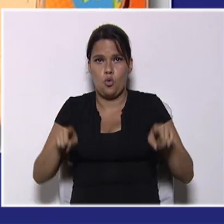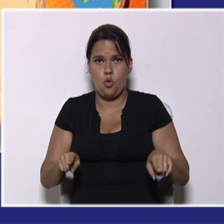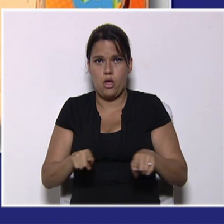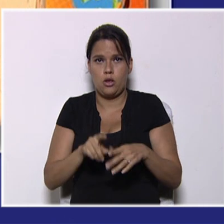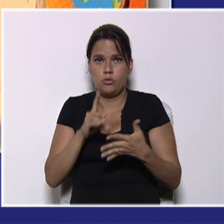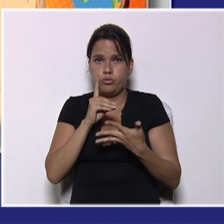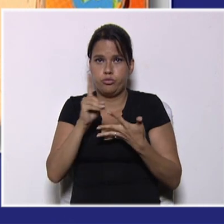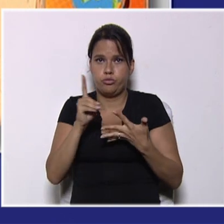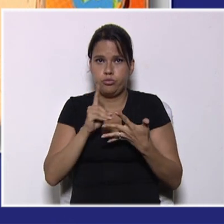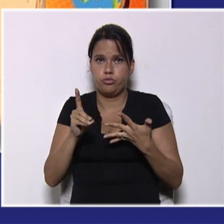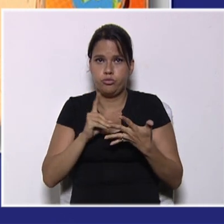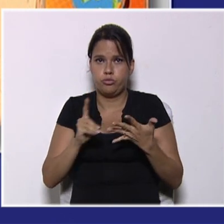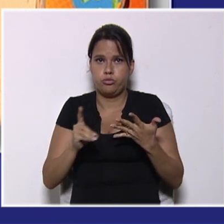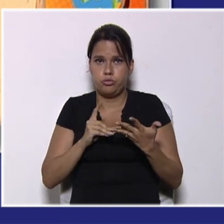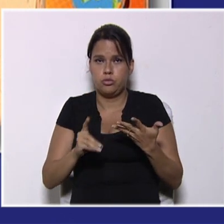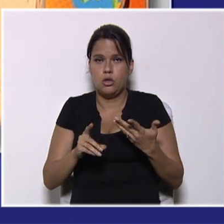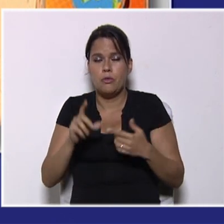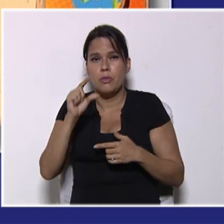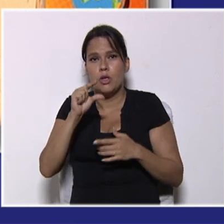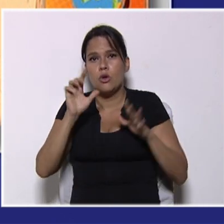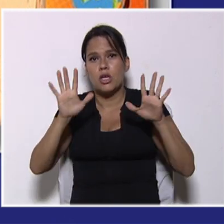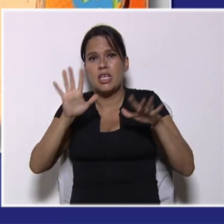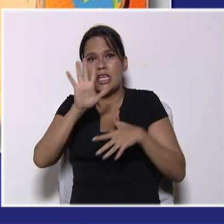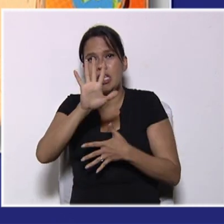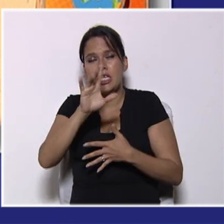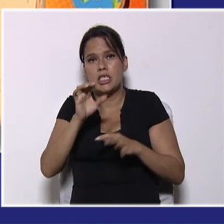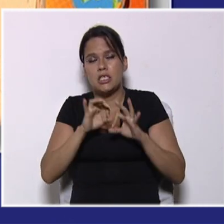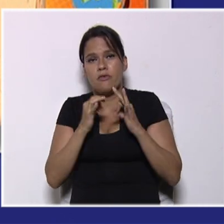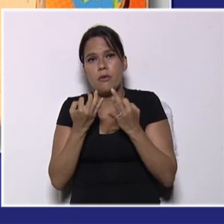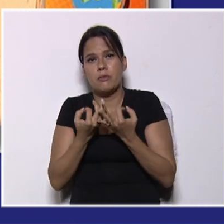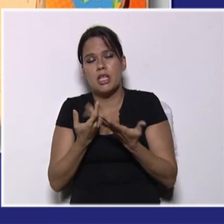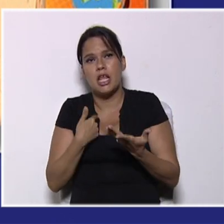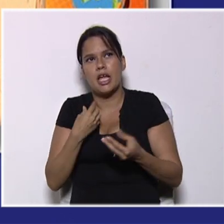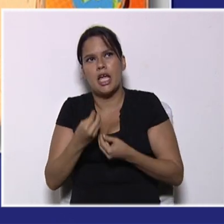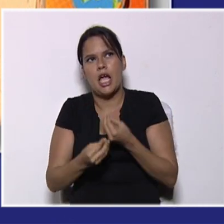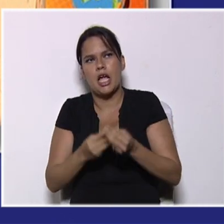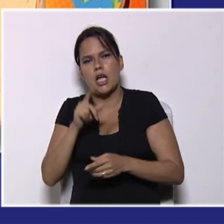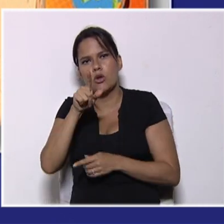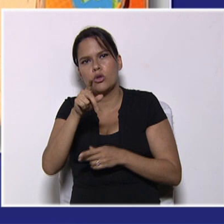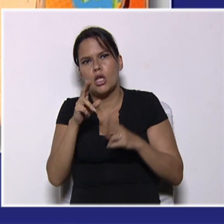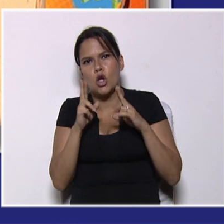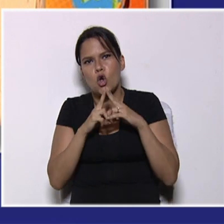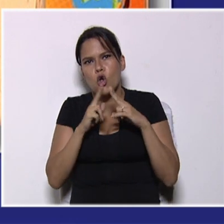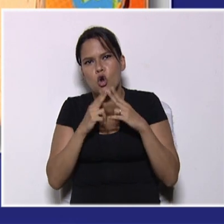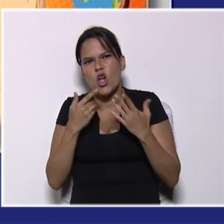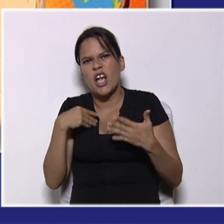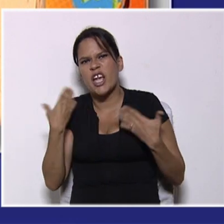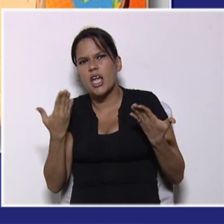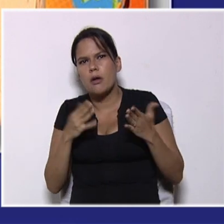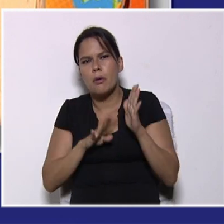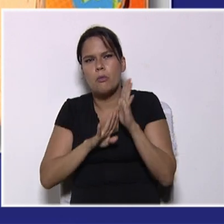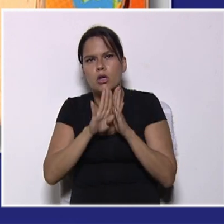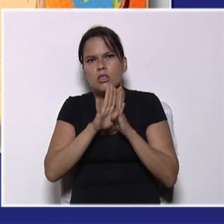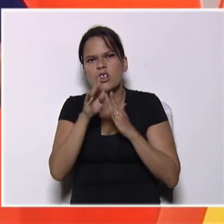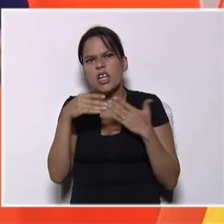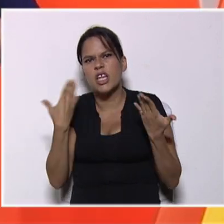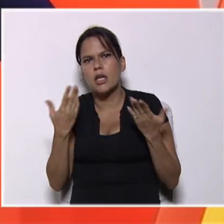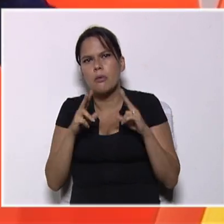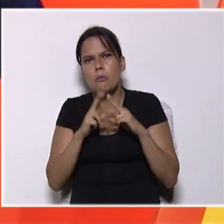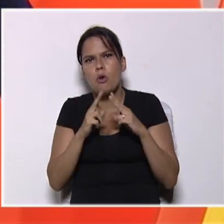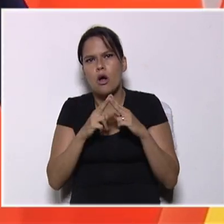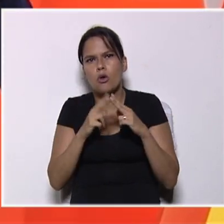descriptivo de al menos 15 familias que le permita a ustedes también conocer qué es lo que vamos a desarrollar y qué vamos a conocer